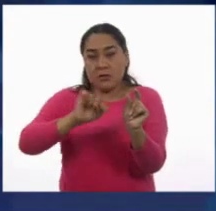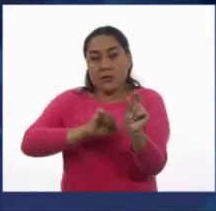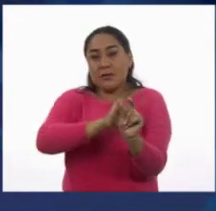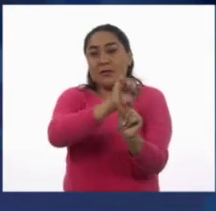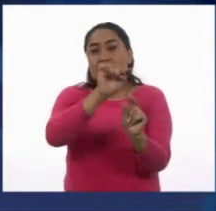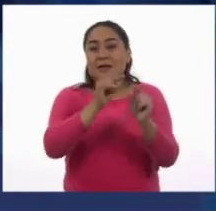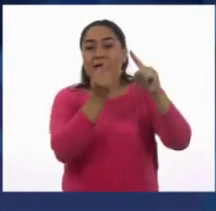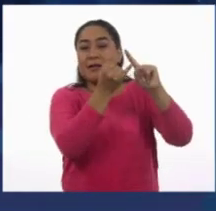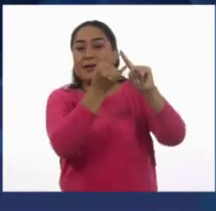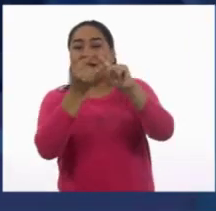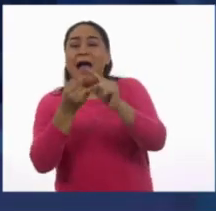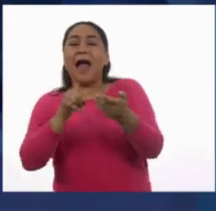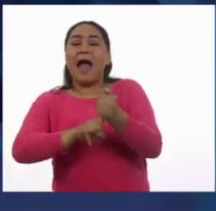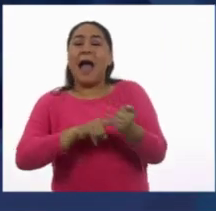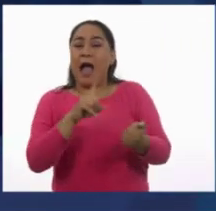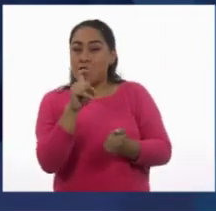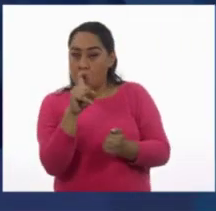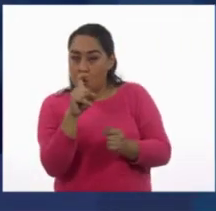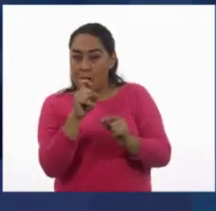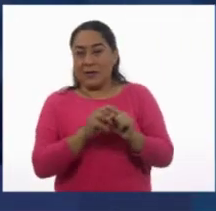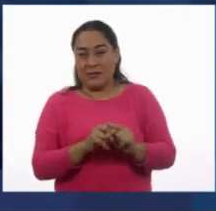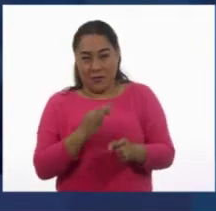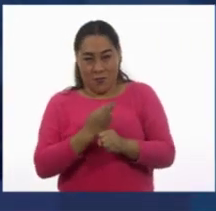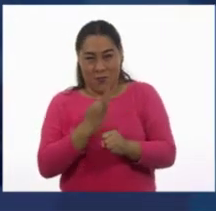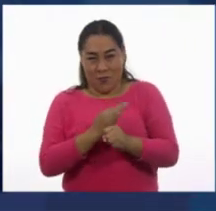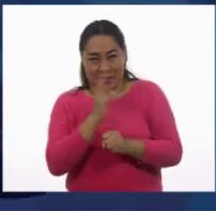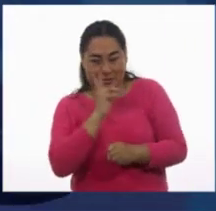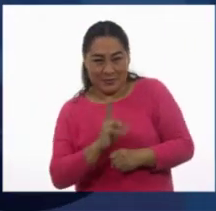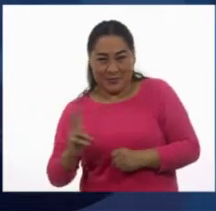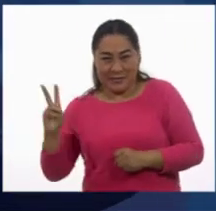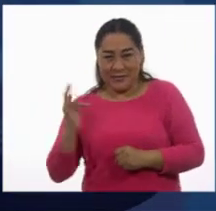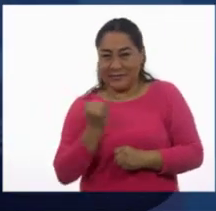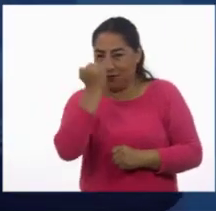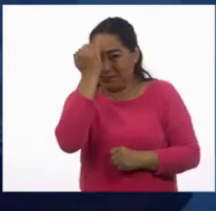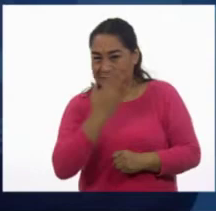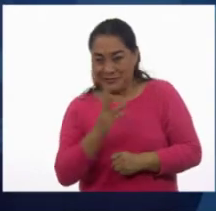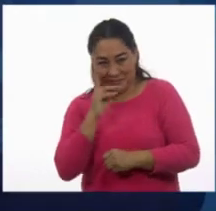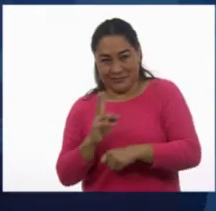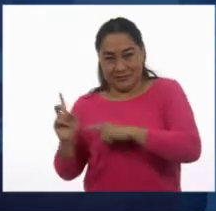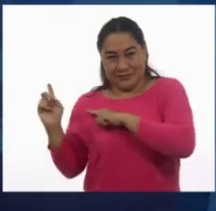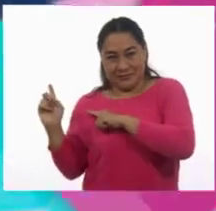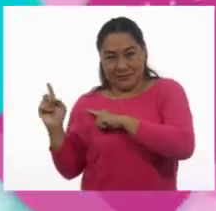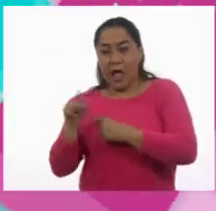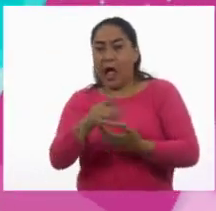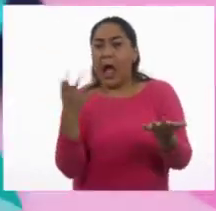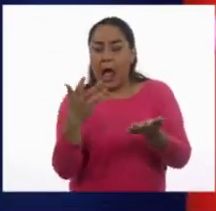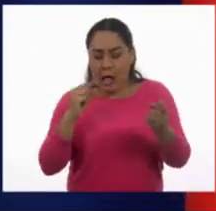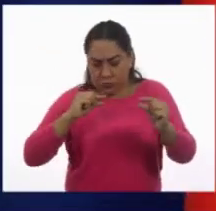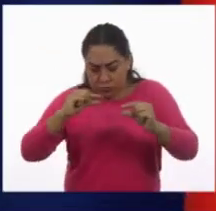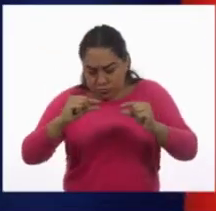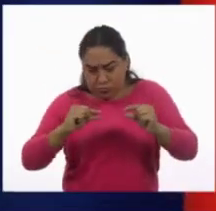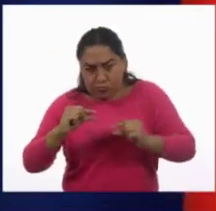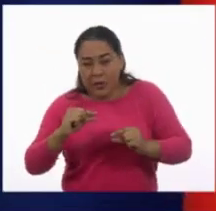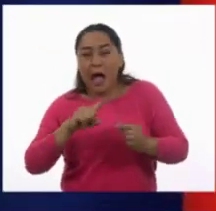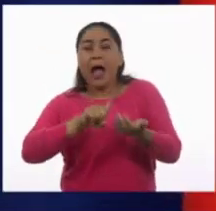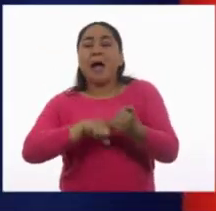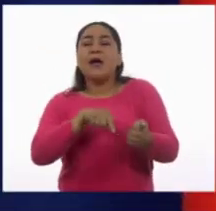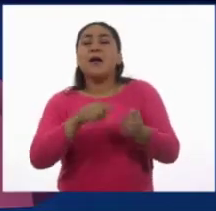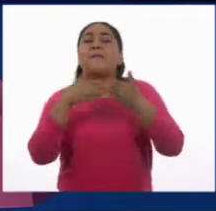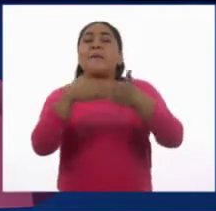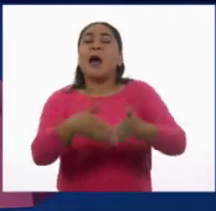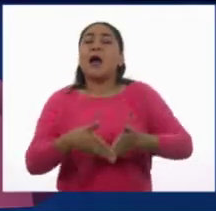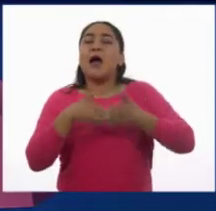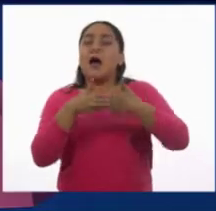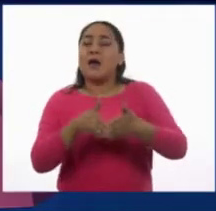ejemplo, y viene debajo la imagen que les ilustra cómo deben acomodar sus barcos. Bueno, esa es